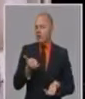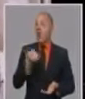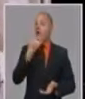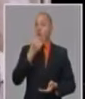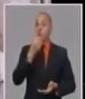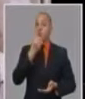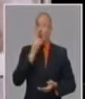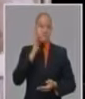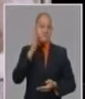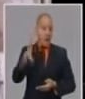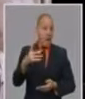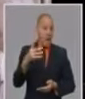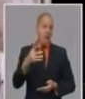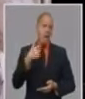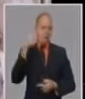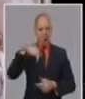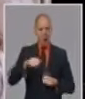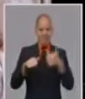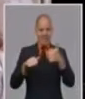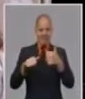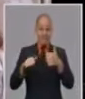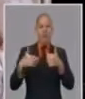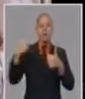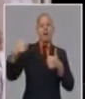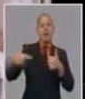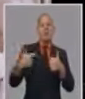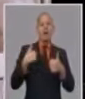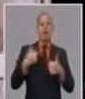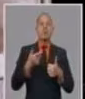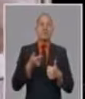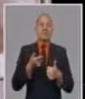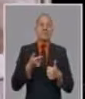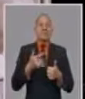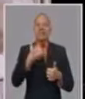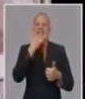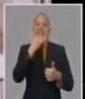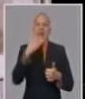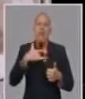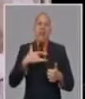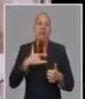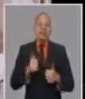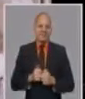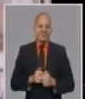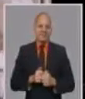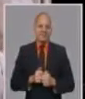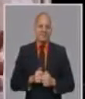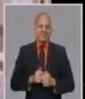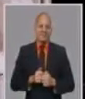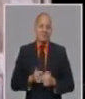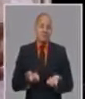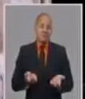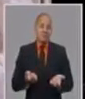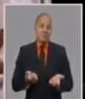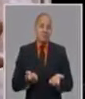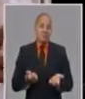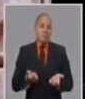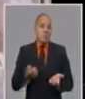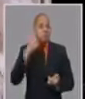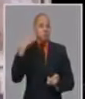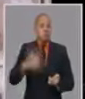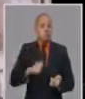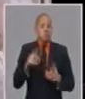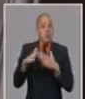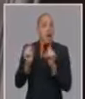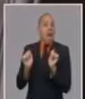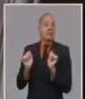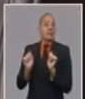que puede traer la enfermedad, como decía, vuelvo al principio, son impredecibles. Pueden haber daños